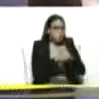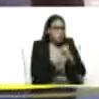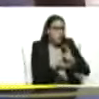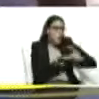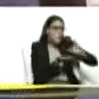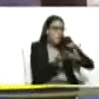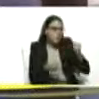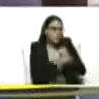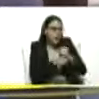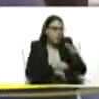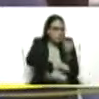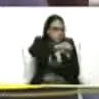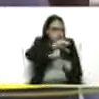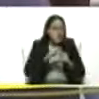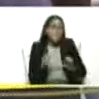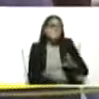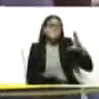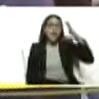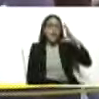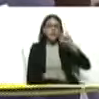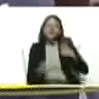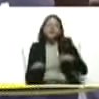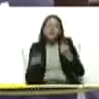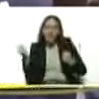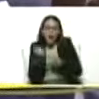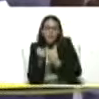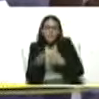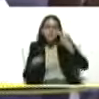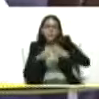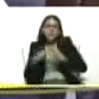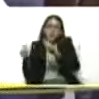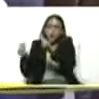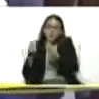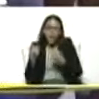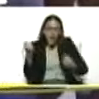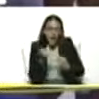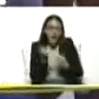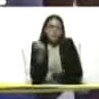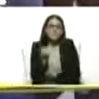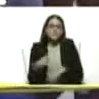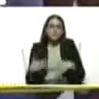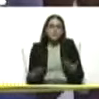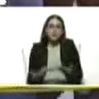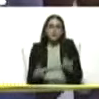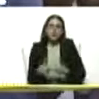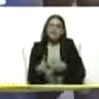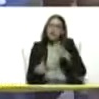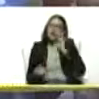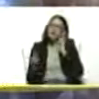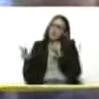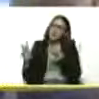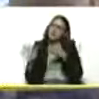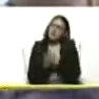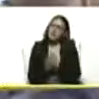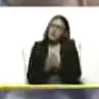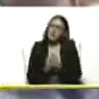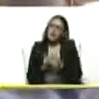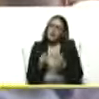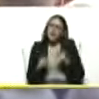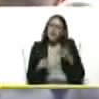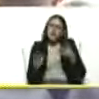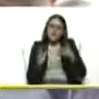se disparara el precio del petróleo. Entonces, ¿cómo se medía? Ah, creció el ingreso